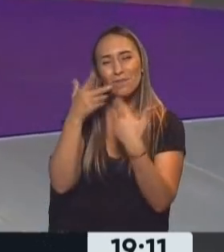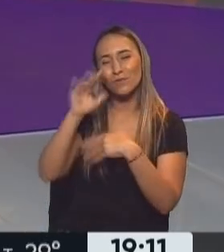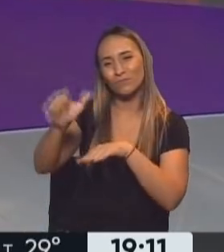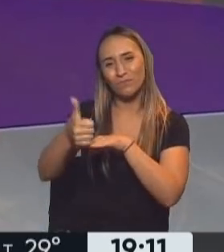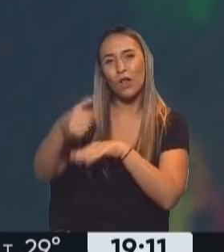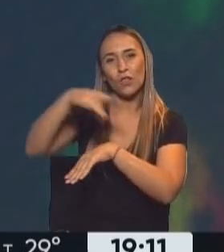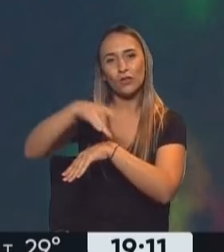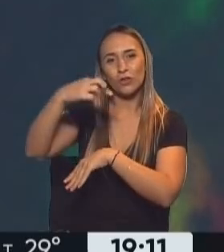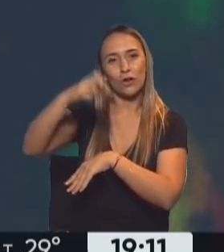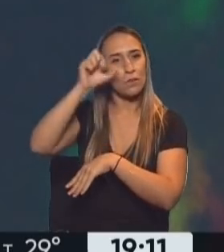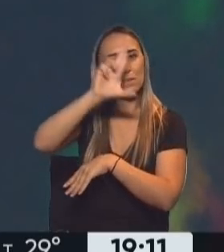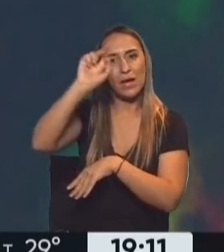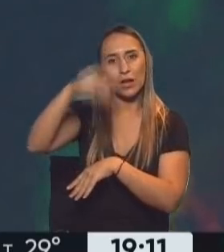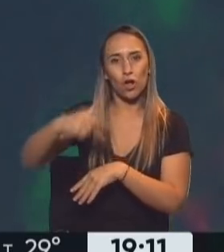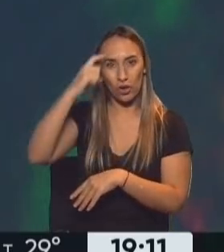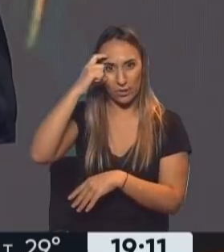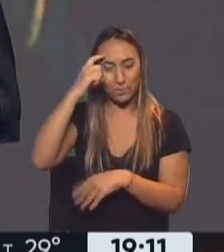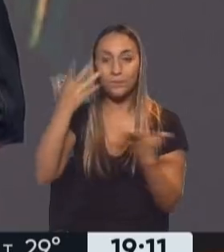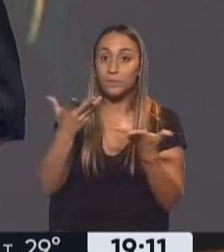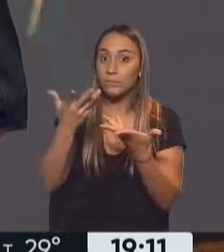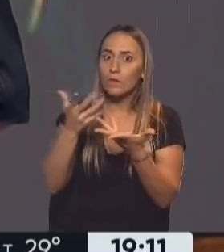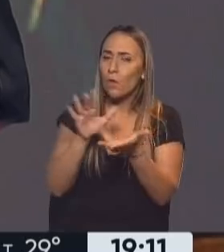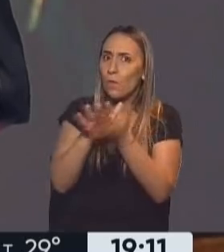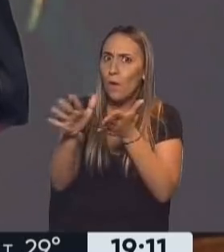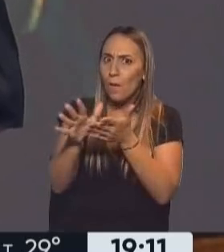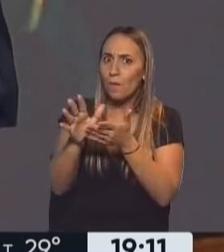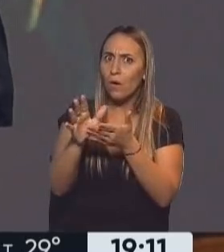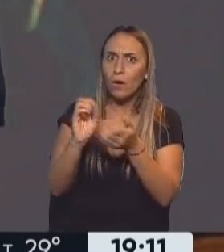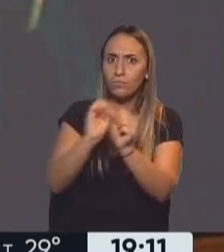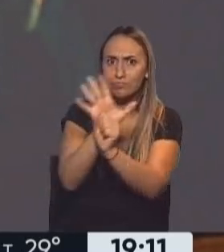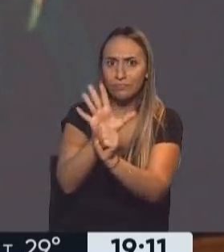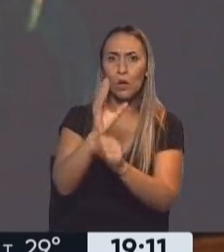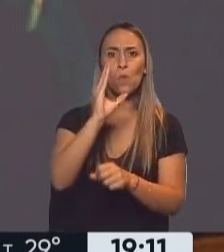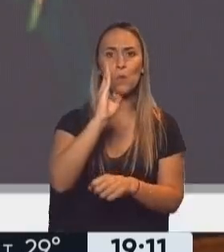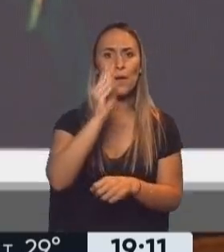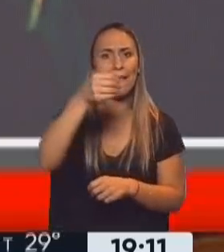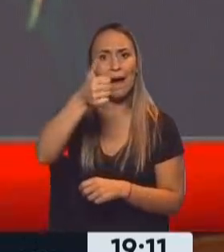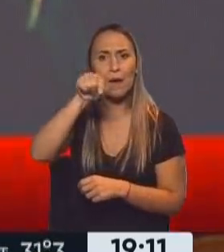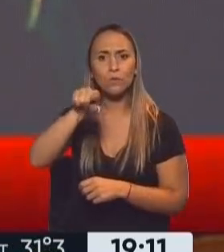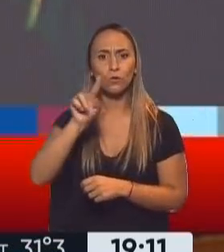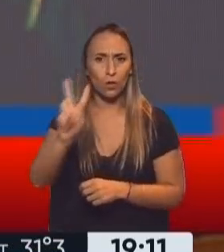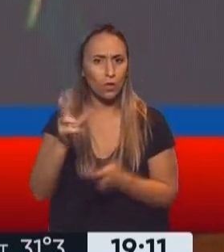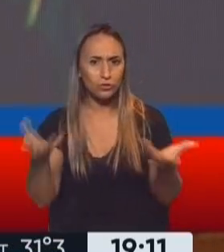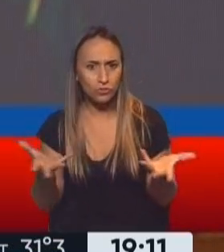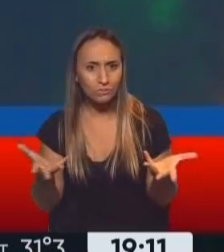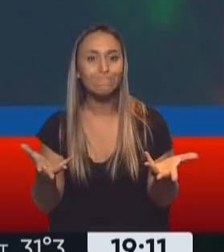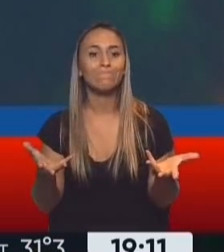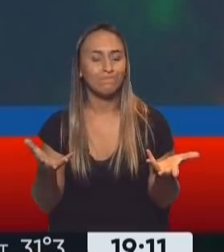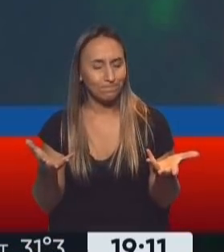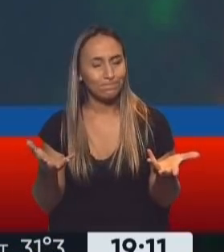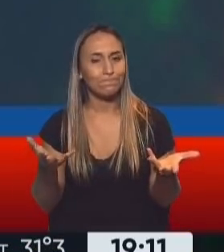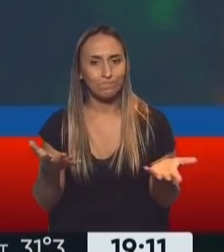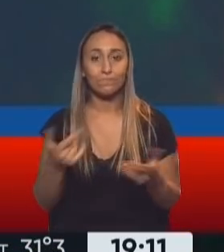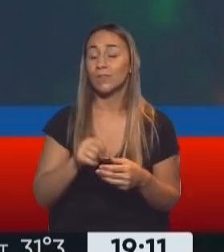doctor? Buenas tardes. ¿Qué tal? ¿Cómo estás? Y una nueva variante, hablamos de BA2 y es una nueva mutación de Omicron. Sí, es una subvariante de